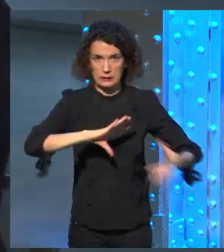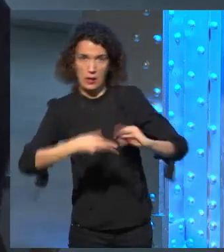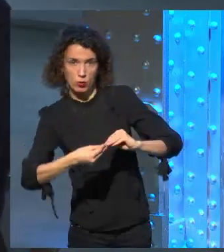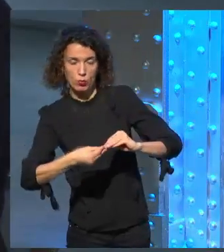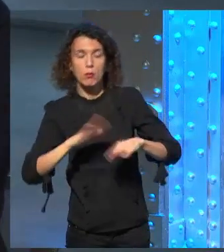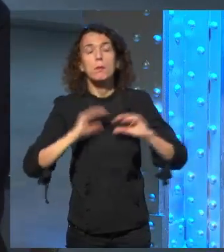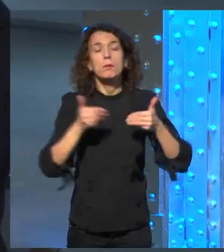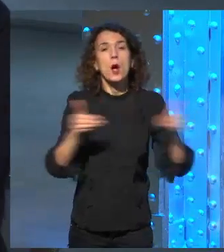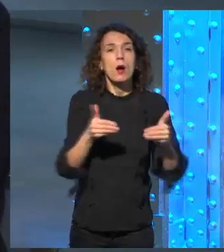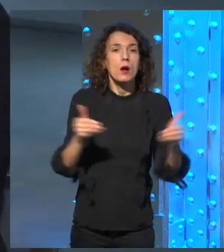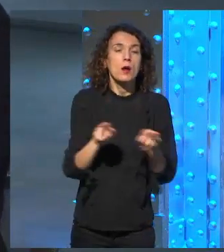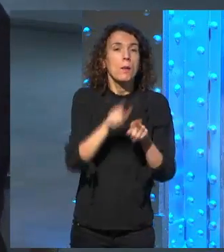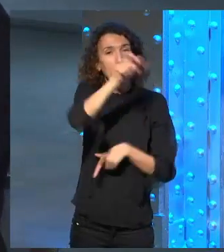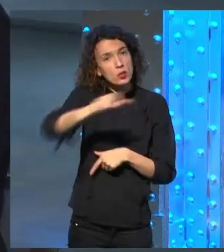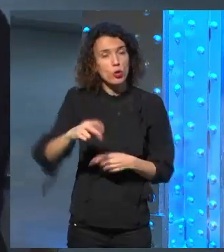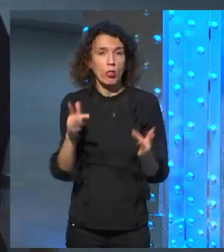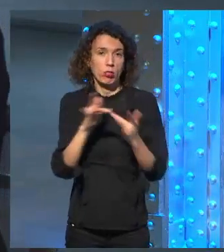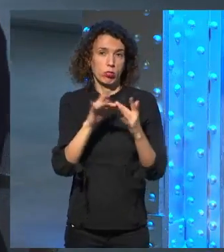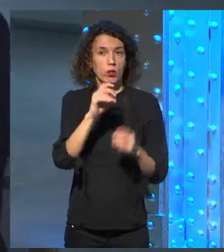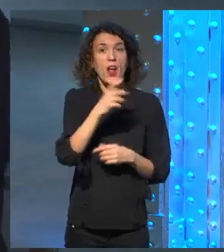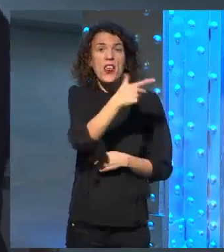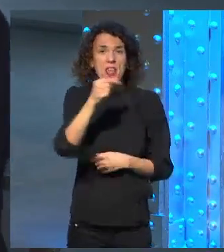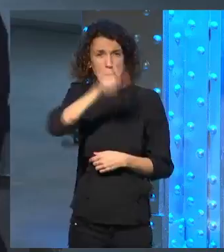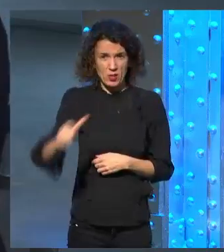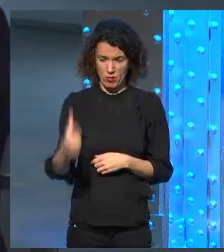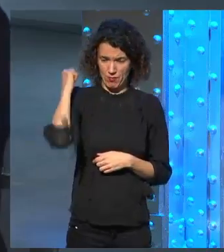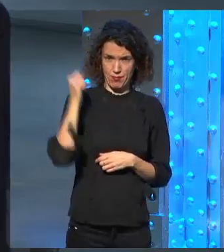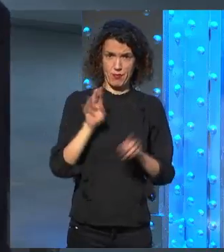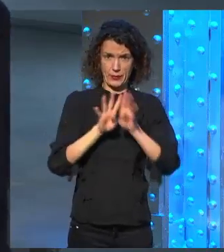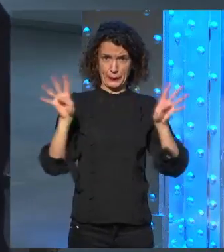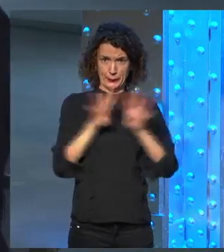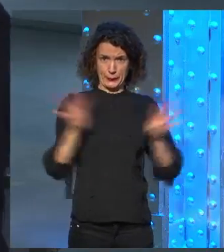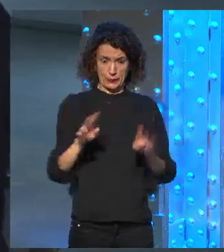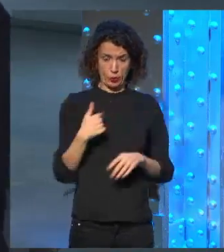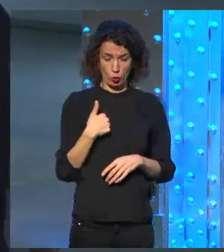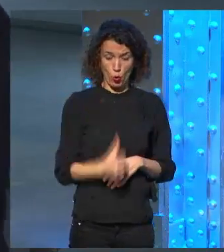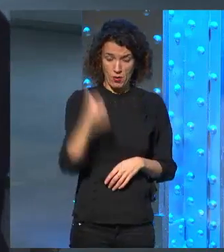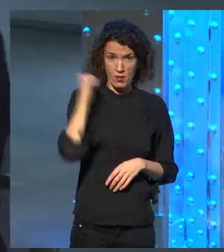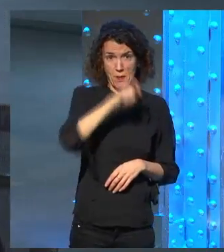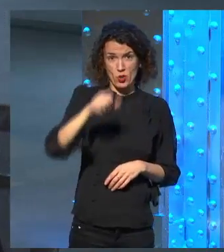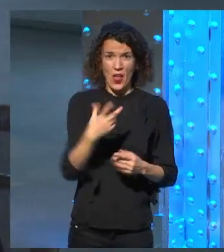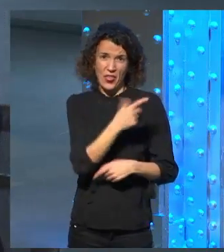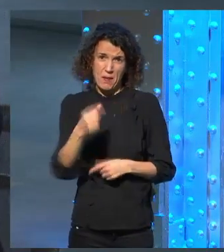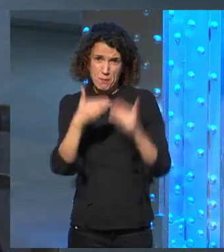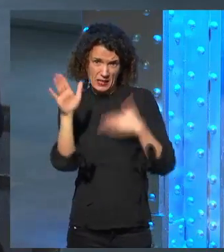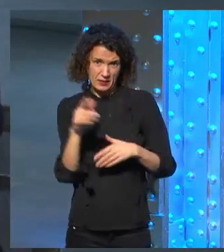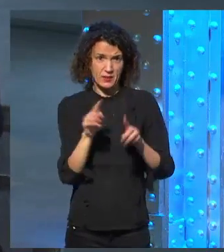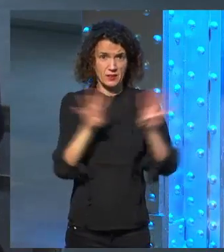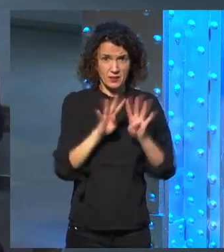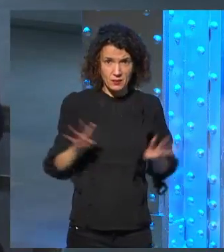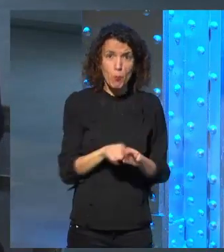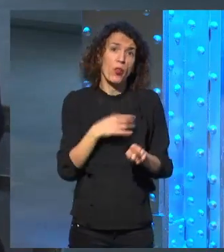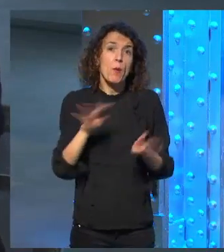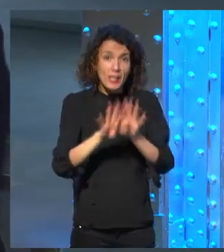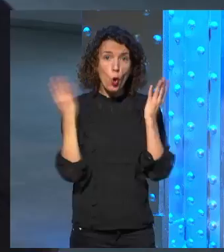al principio cuando se encuentran dos personas, en este caso tenemos a 100 personas detrás, él, yo y luego 100 personas, que podían haber venido a la presentación, podían haber puesto la